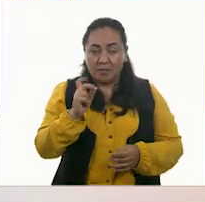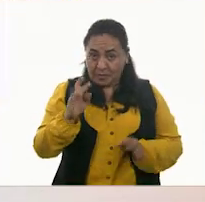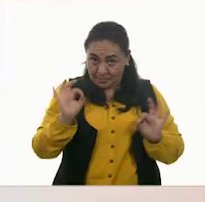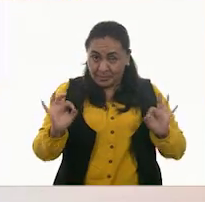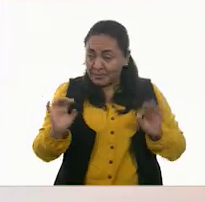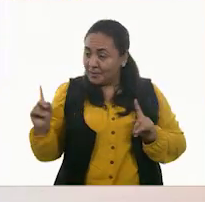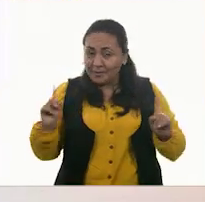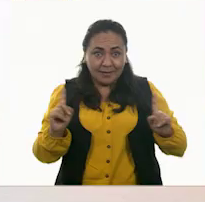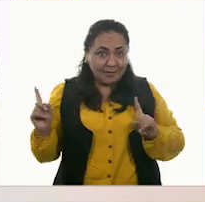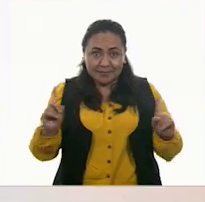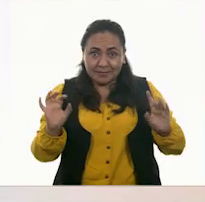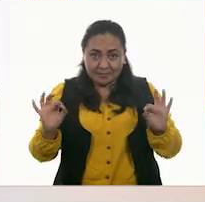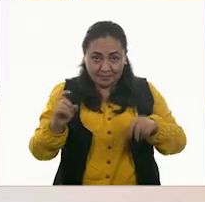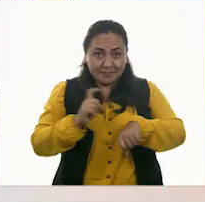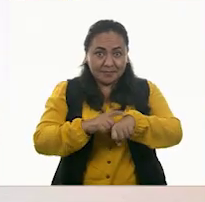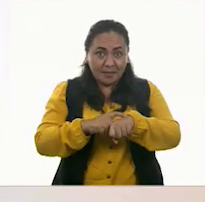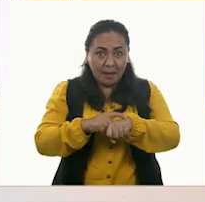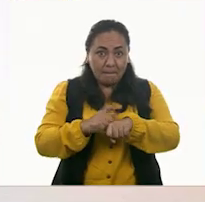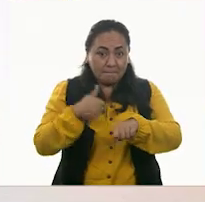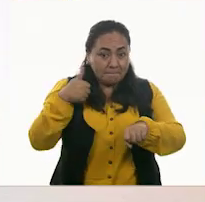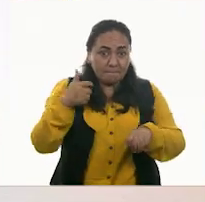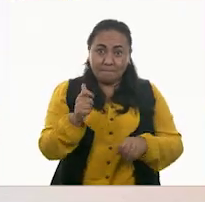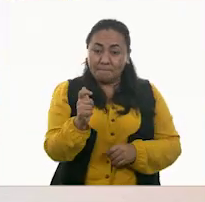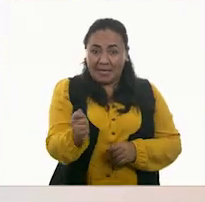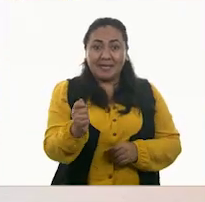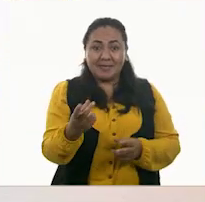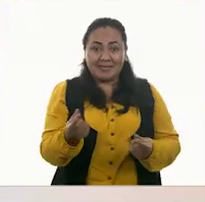listos? Listos. Cronómetro, arranca.